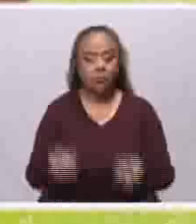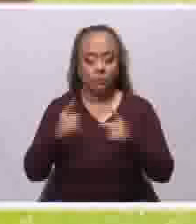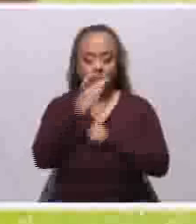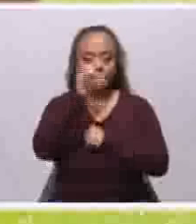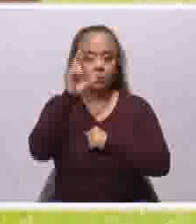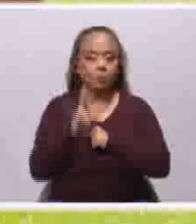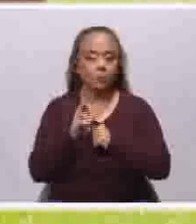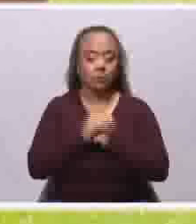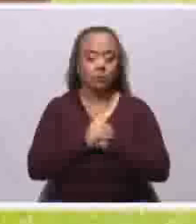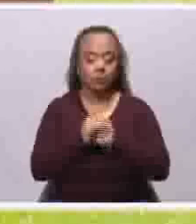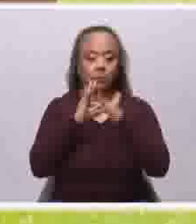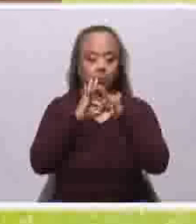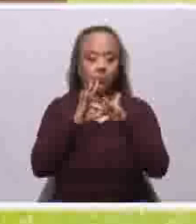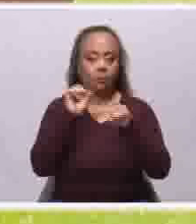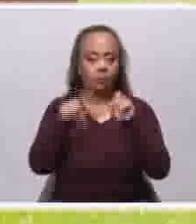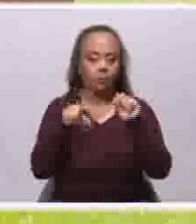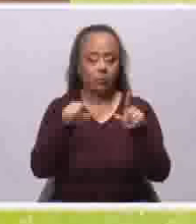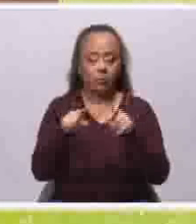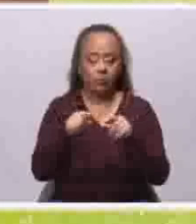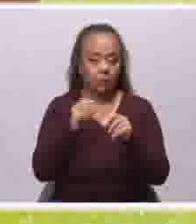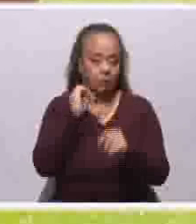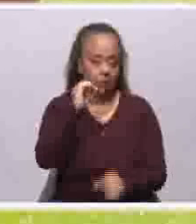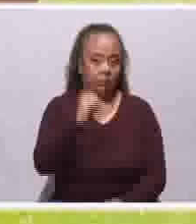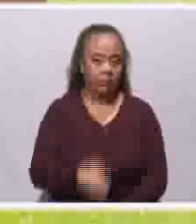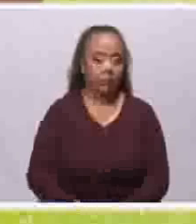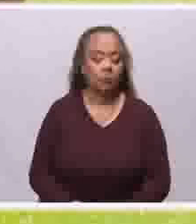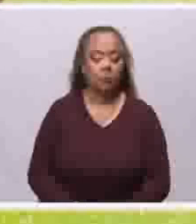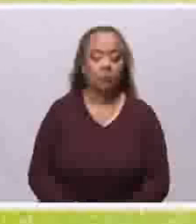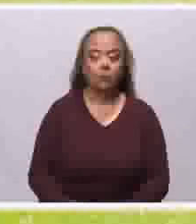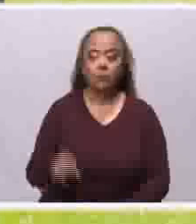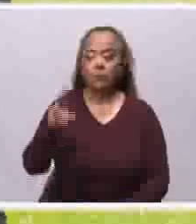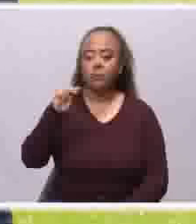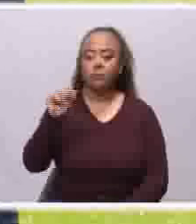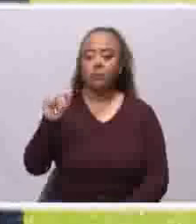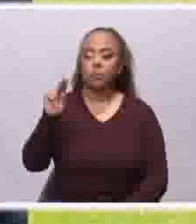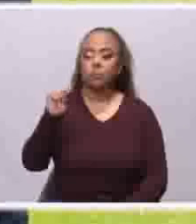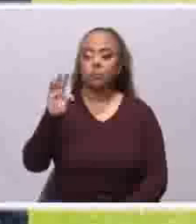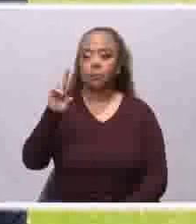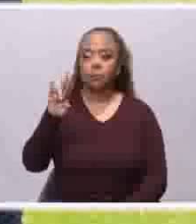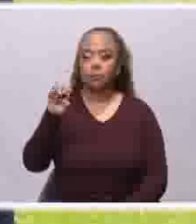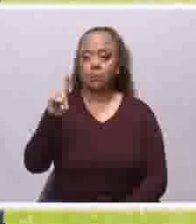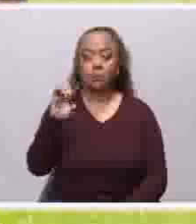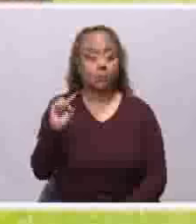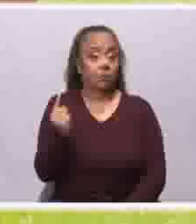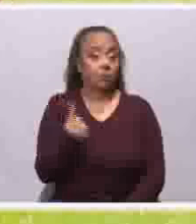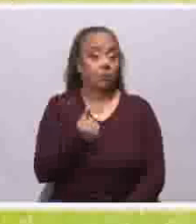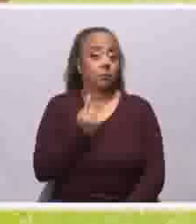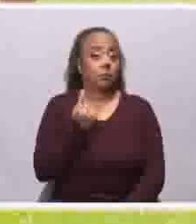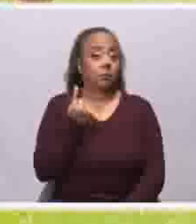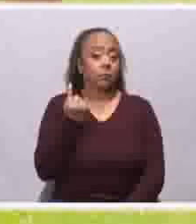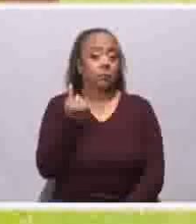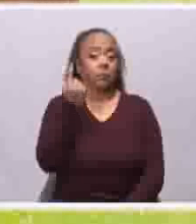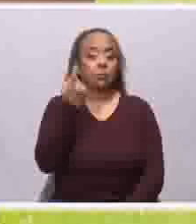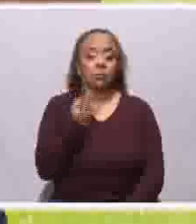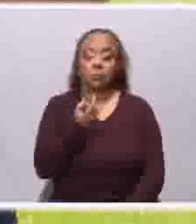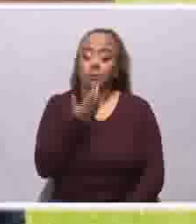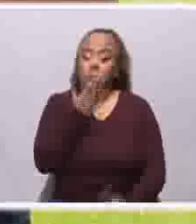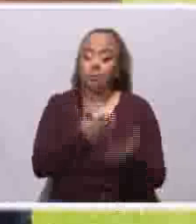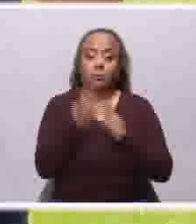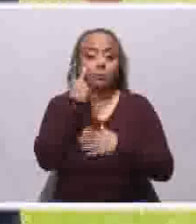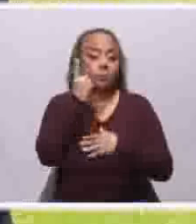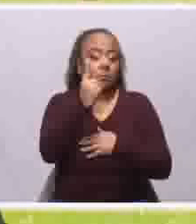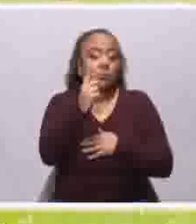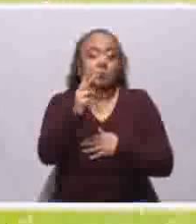Costa Rica en cuanto ofensiva O sea que fue nulo y manfred repito como El llanero verdad si acaso vio una dos tres